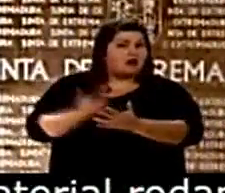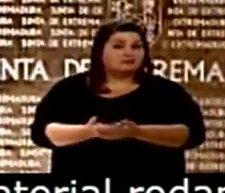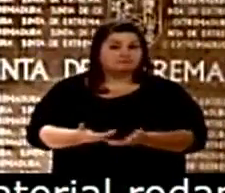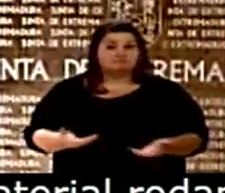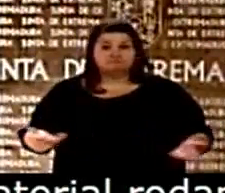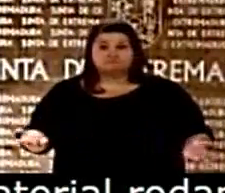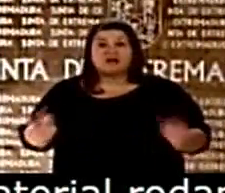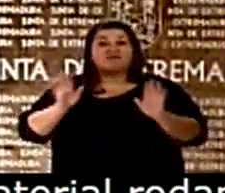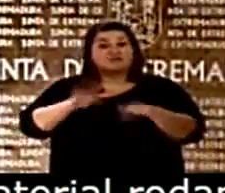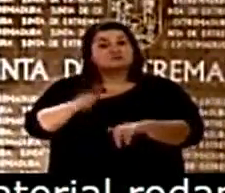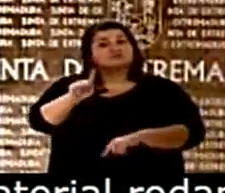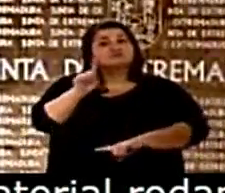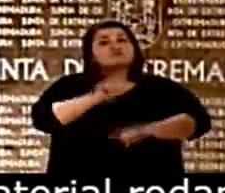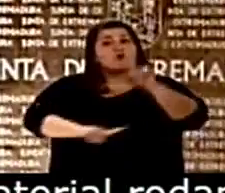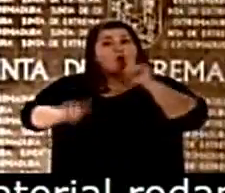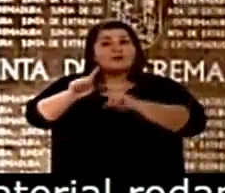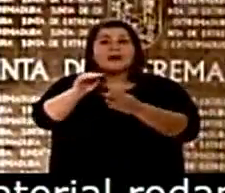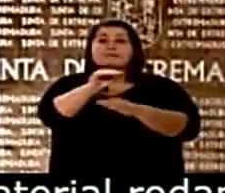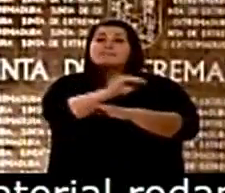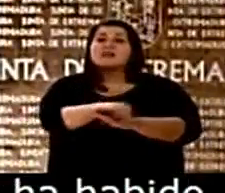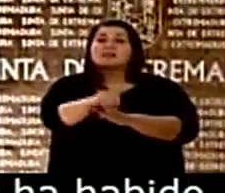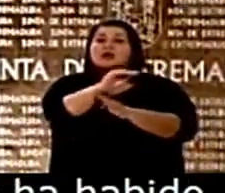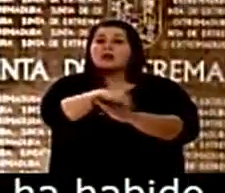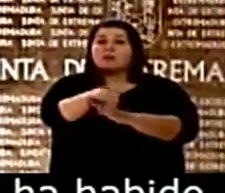y ha habido además problemas de mantenimiento.